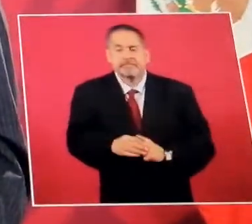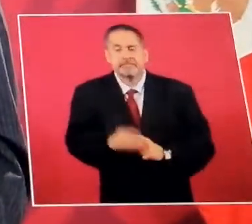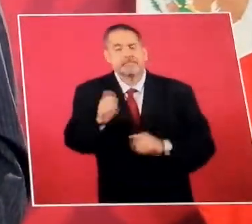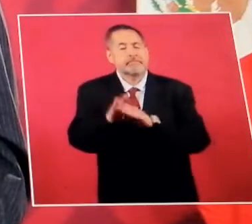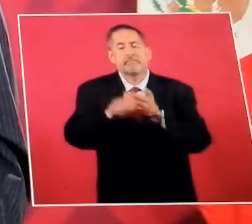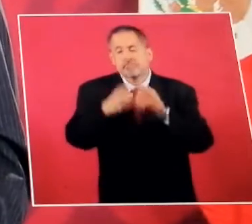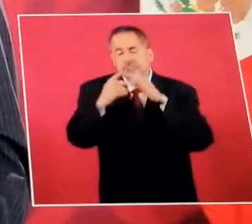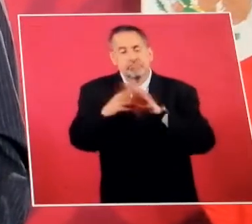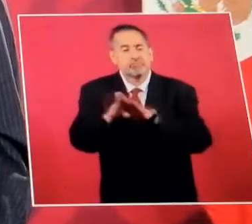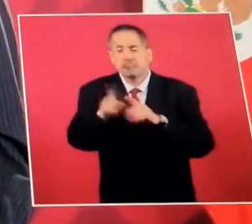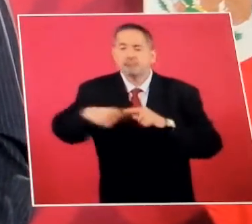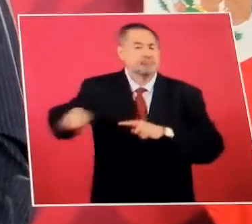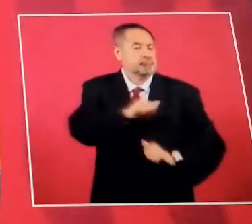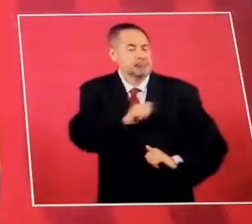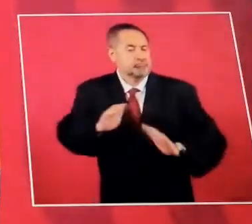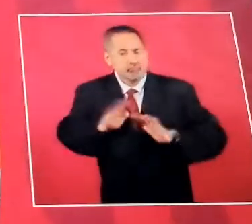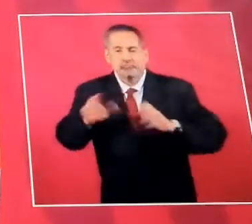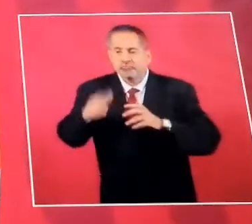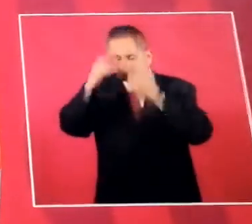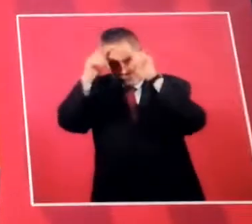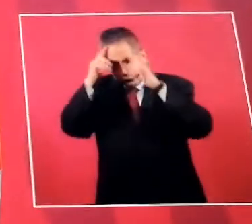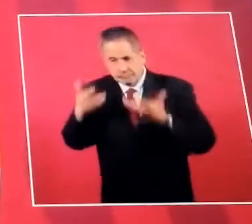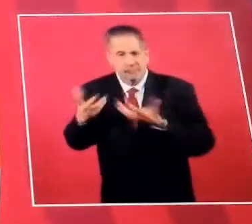de las Fuerzas Armadas.